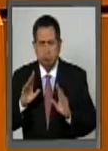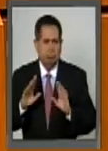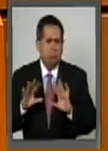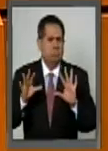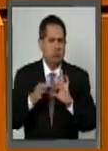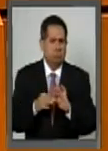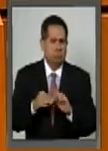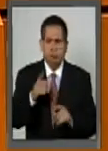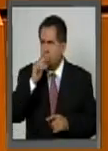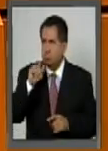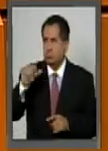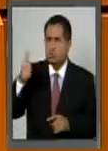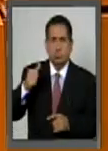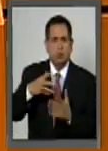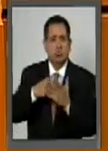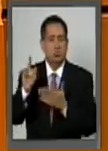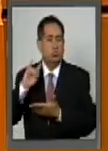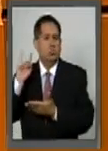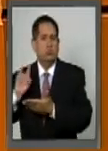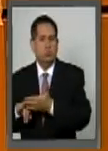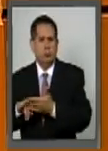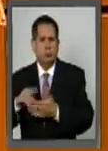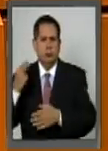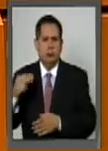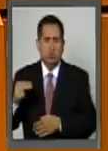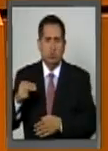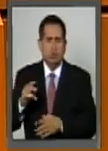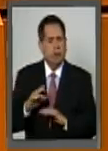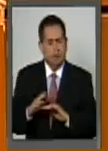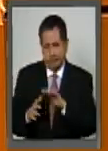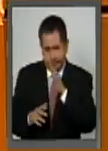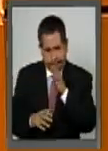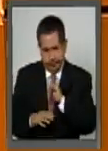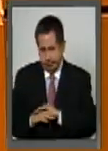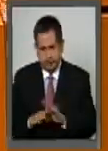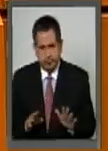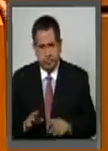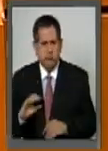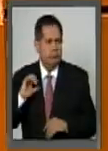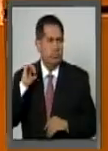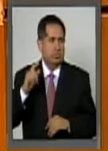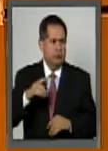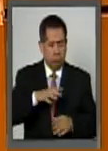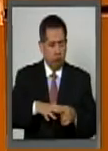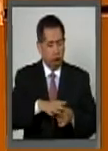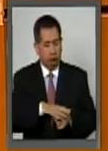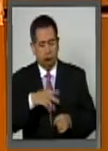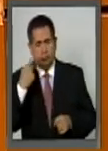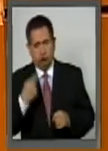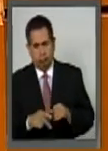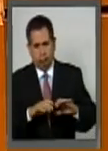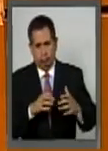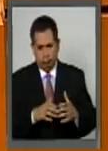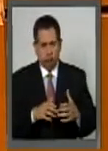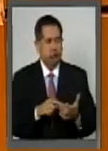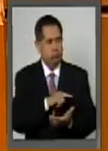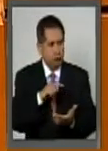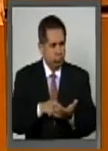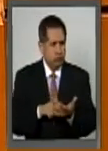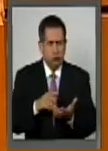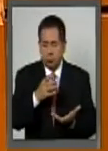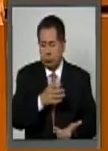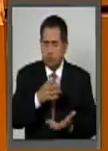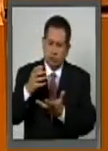impedir, por ejemplo, la utilización de cualquier medio que en la designación o en la presentación